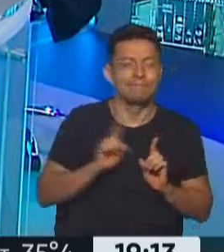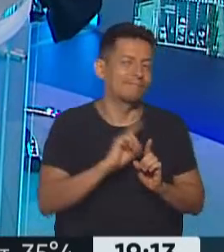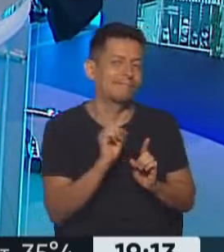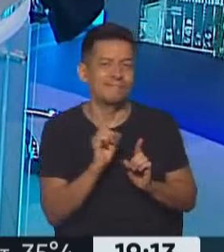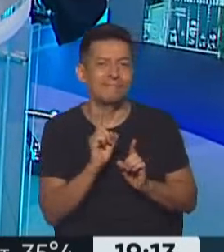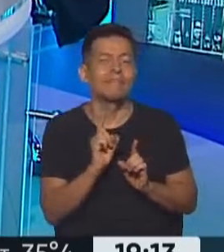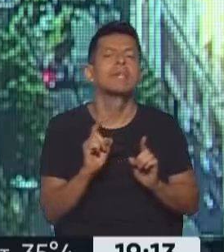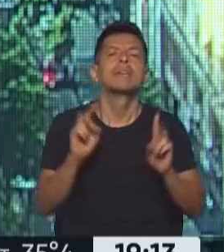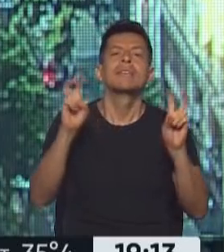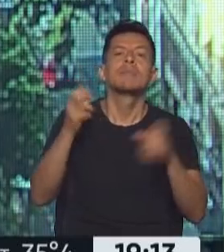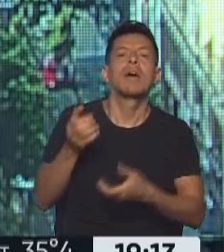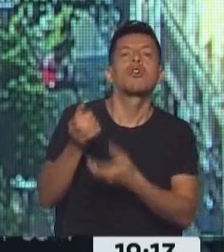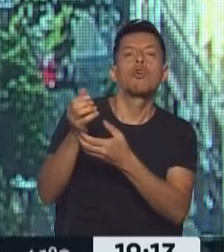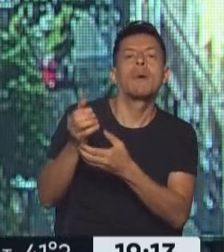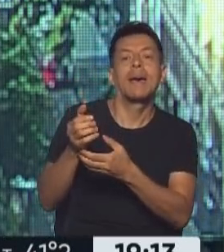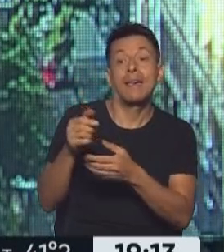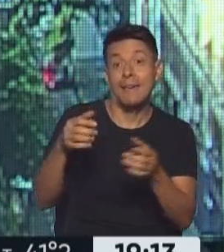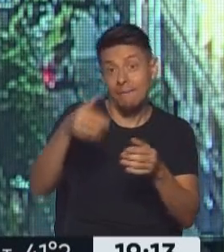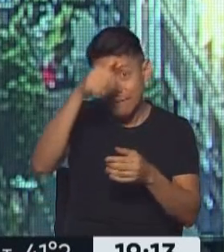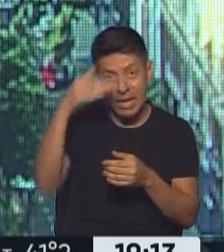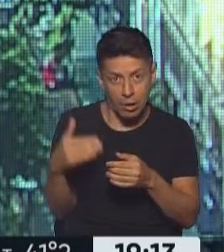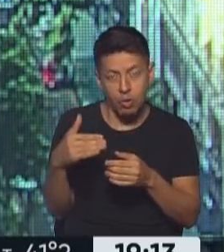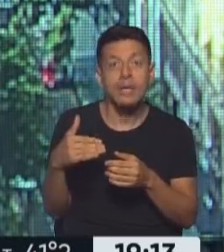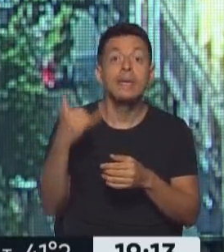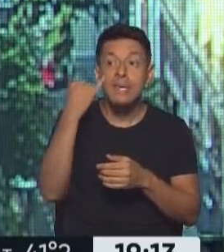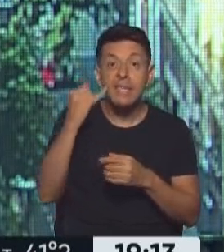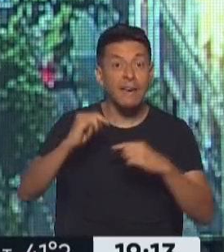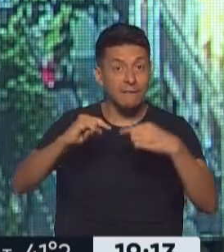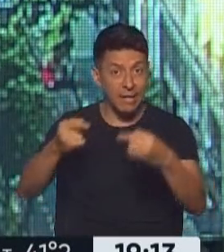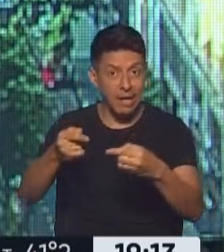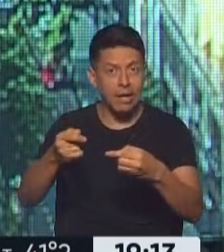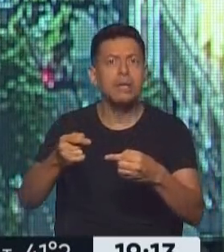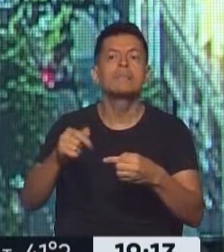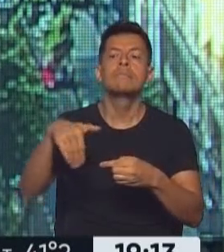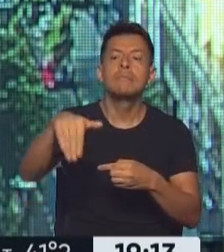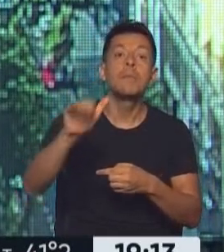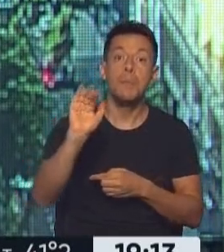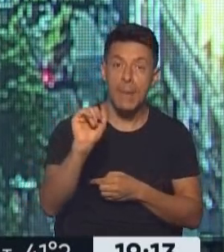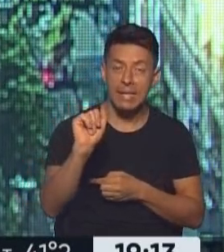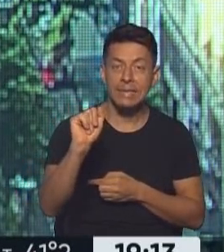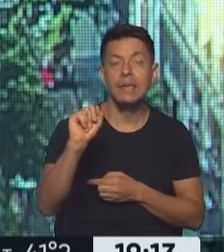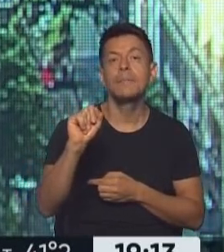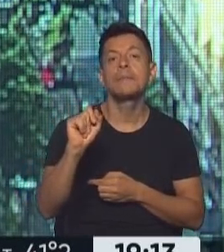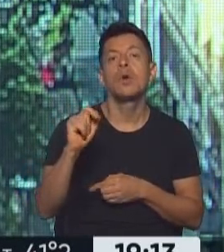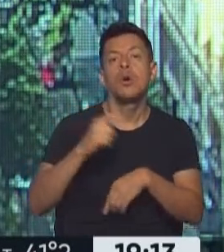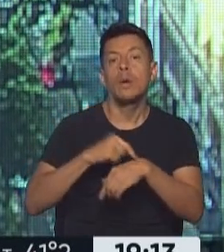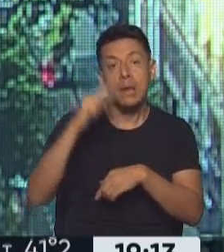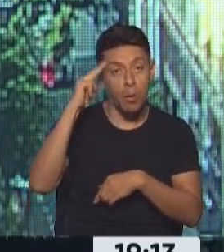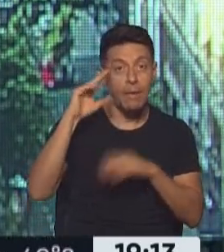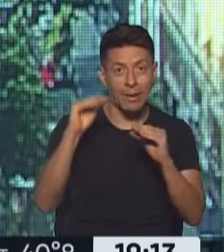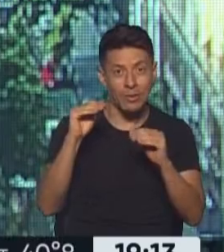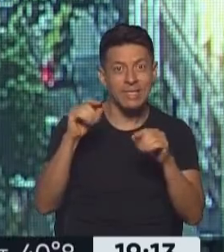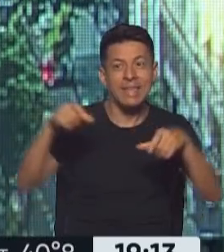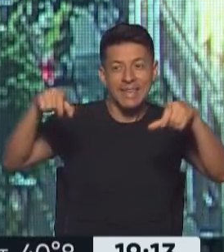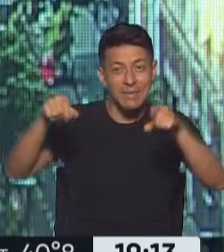vamos a hablar el torneo de verano porque ya tenemos una final cuando se va a jugar la final el próximo martes 21 horas en el mismo estadio